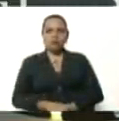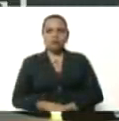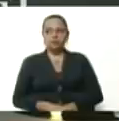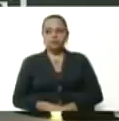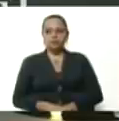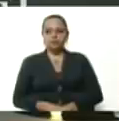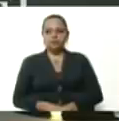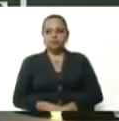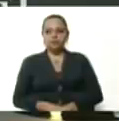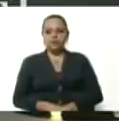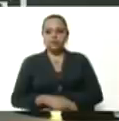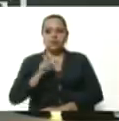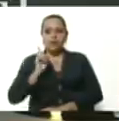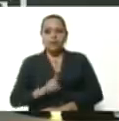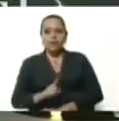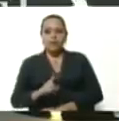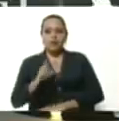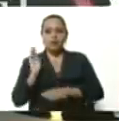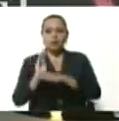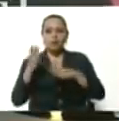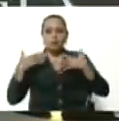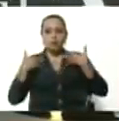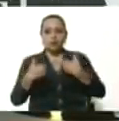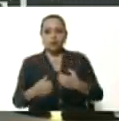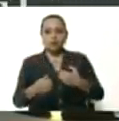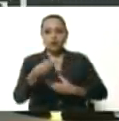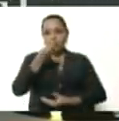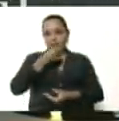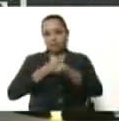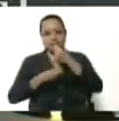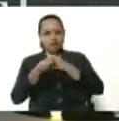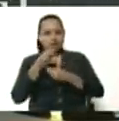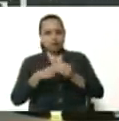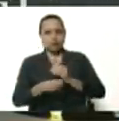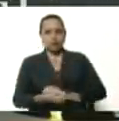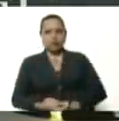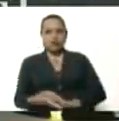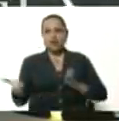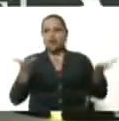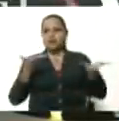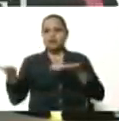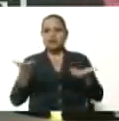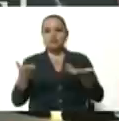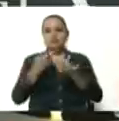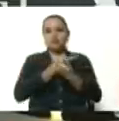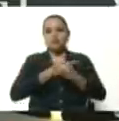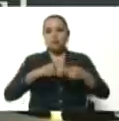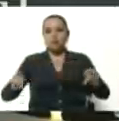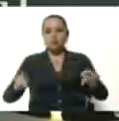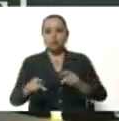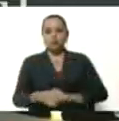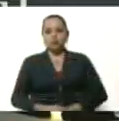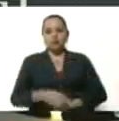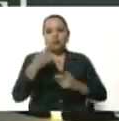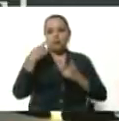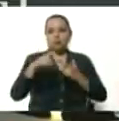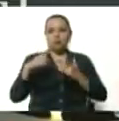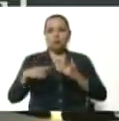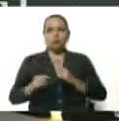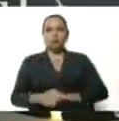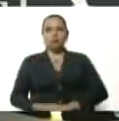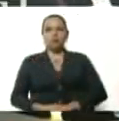de salud, alimentación, y servicios públicos, etcétera,